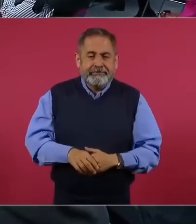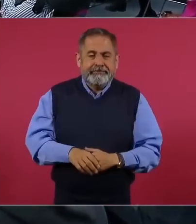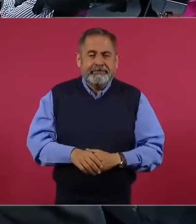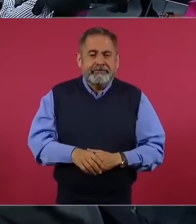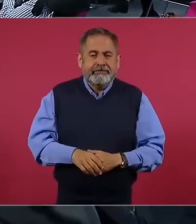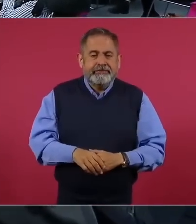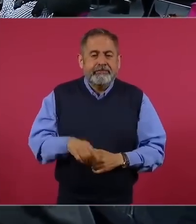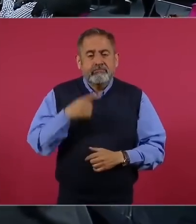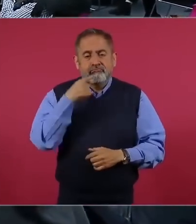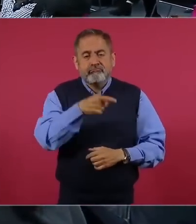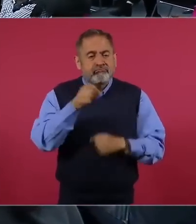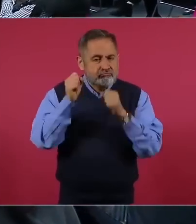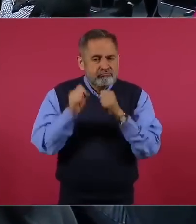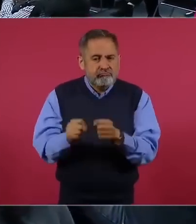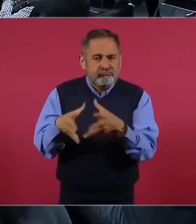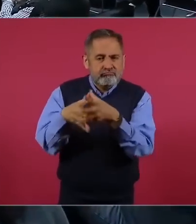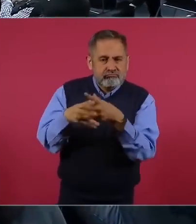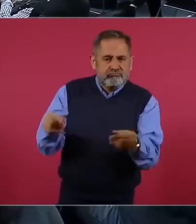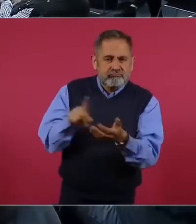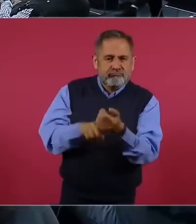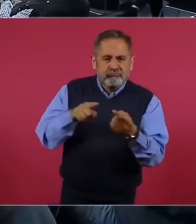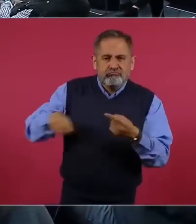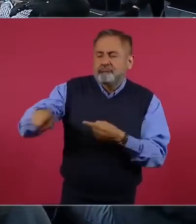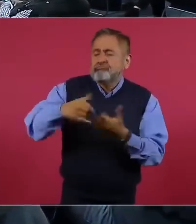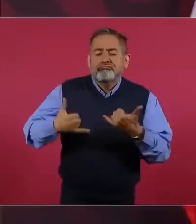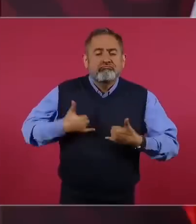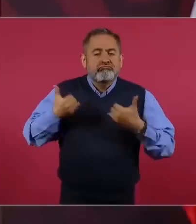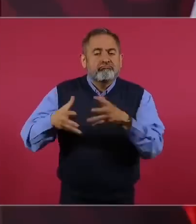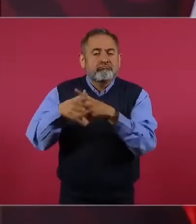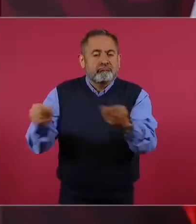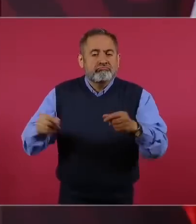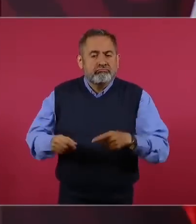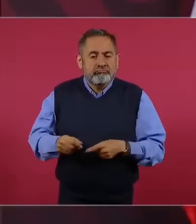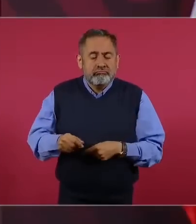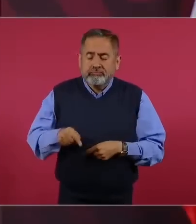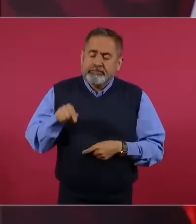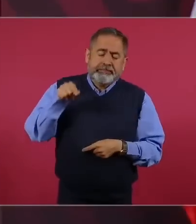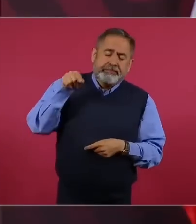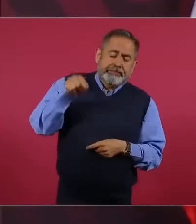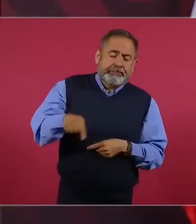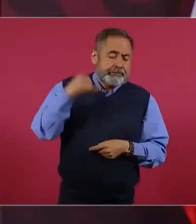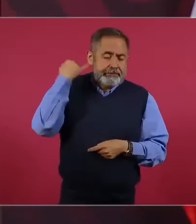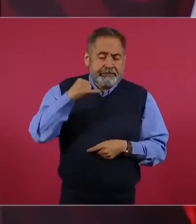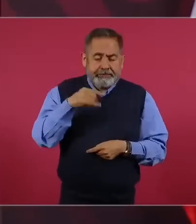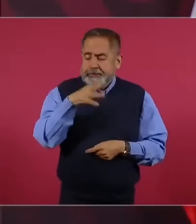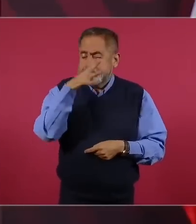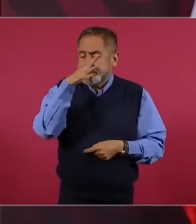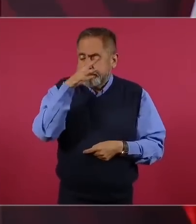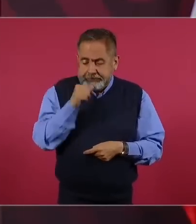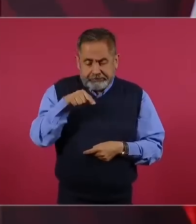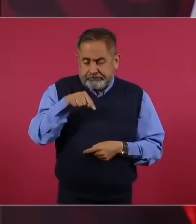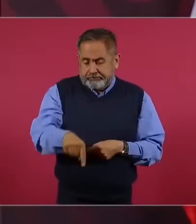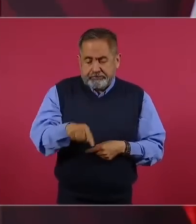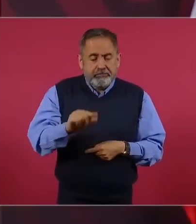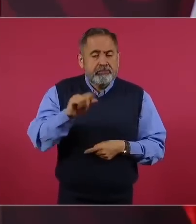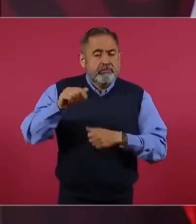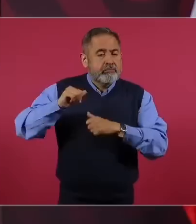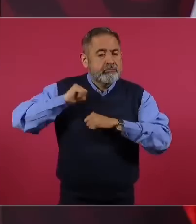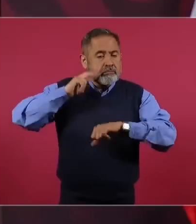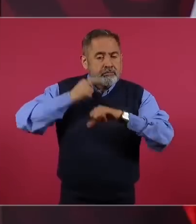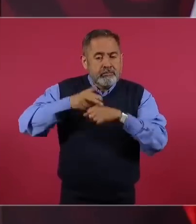la desaparición de los jóvenes no pudo realizarla la autoridad